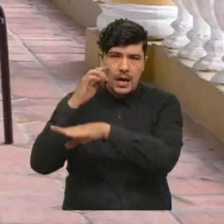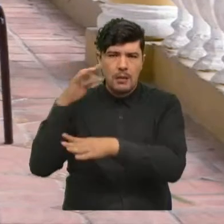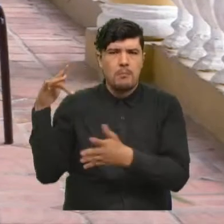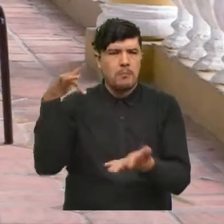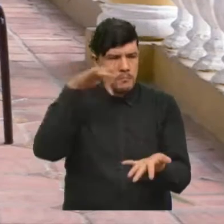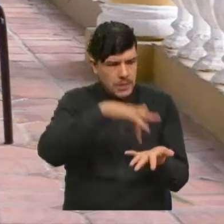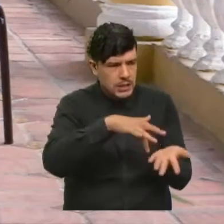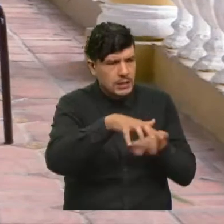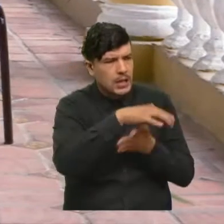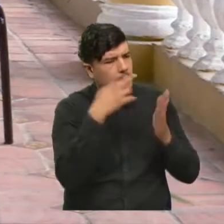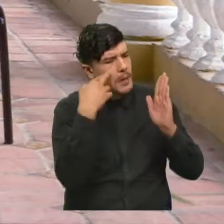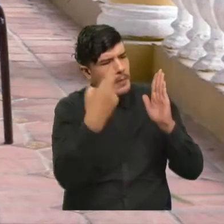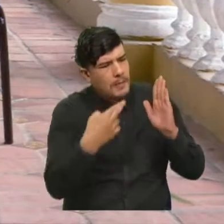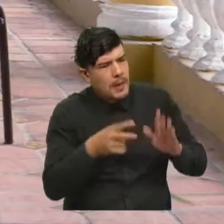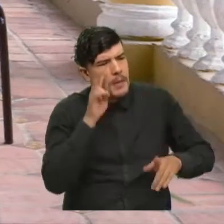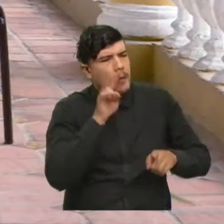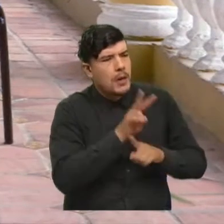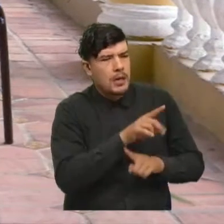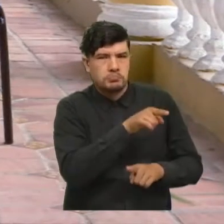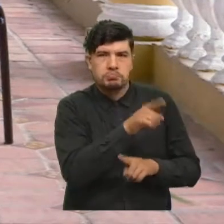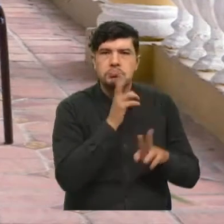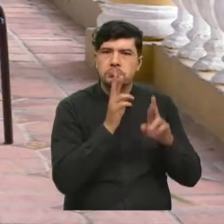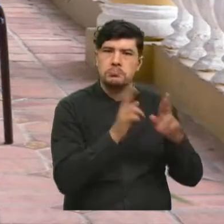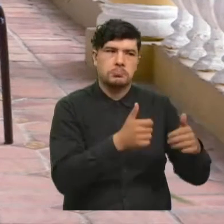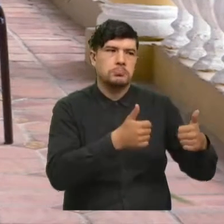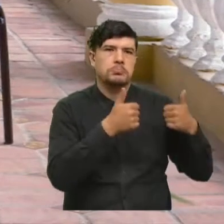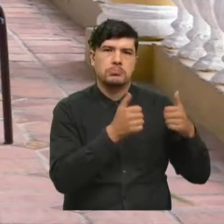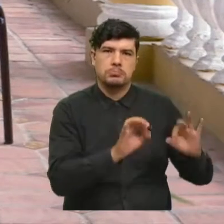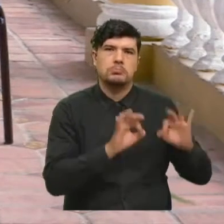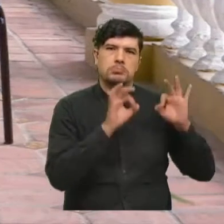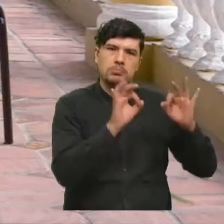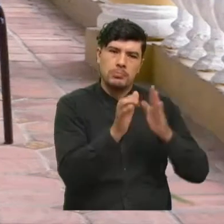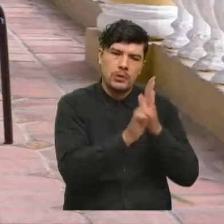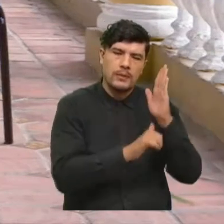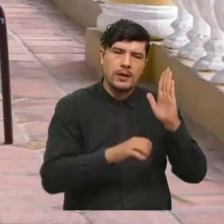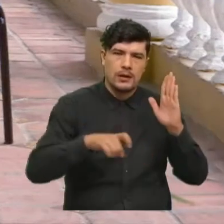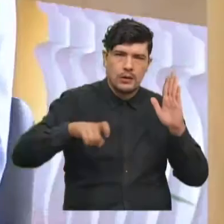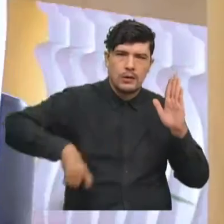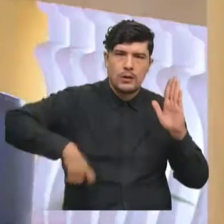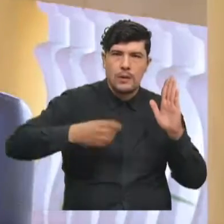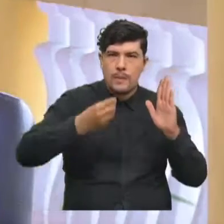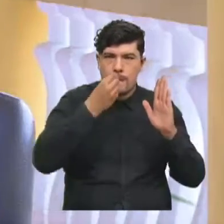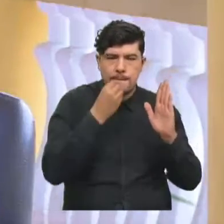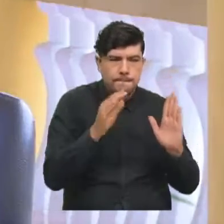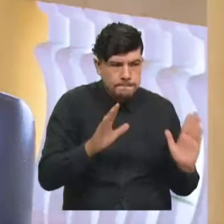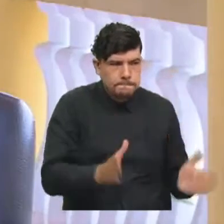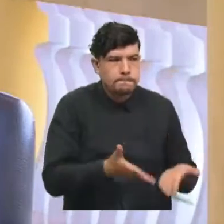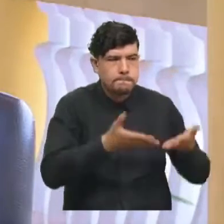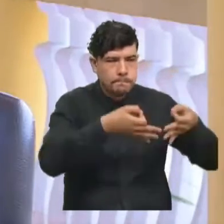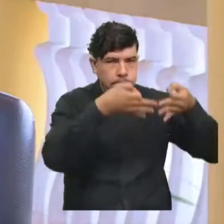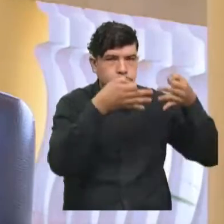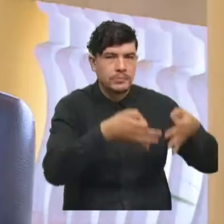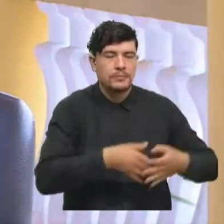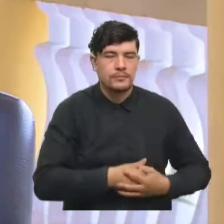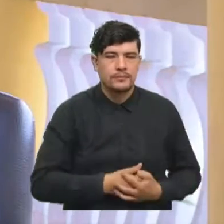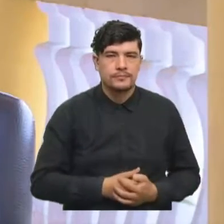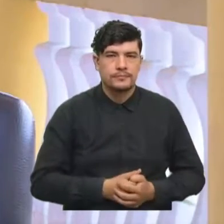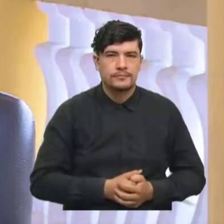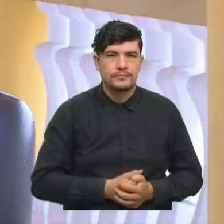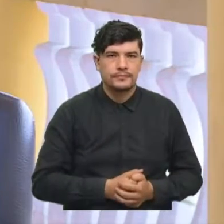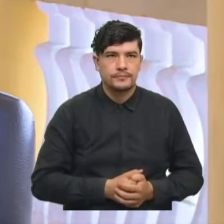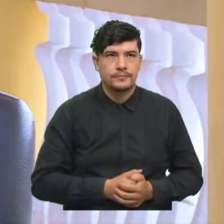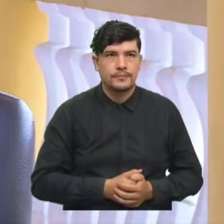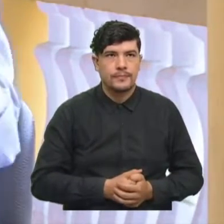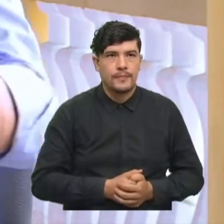satisfacción de que estamos cumpliéndole a estos programas y que cada día tenemos que mejorarlos cuando hay alguna situación o algún percance porque